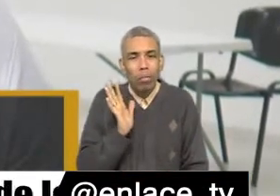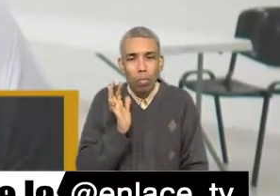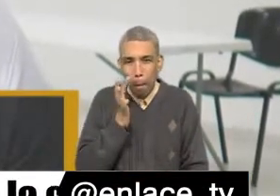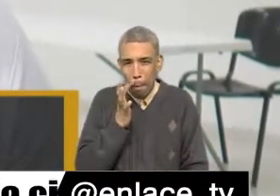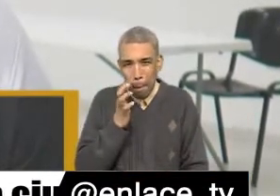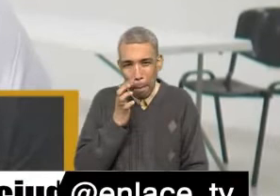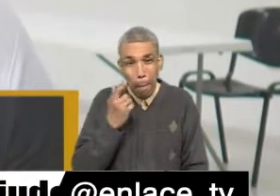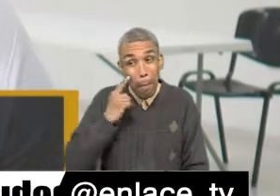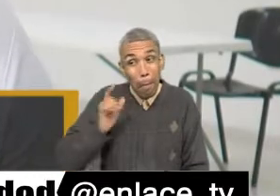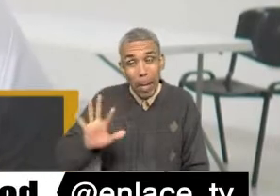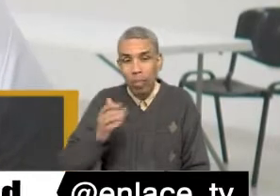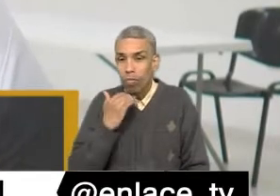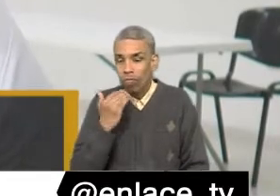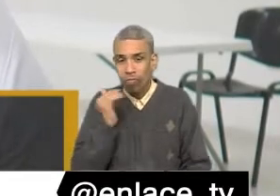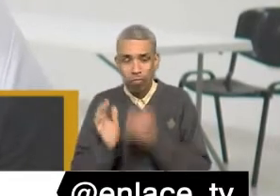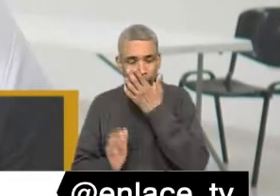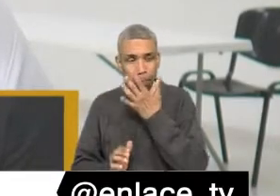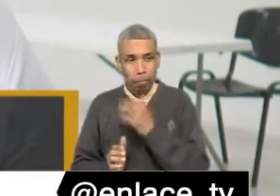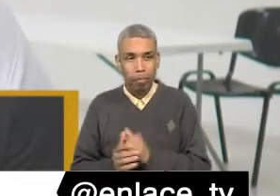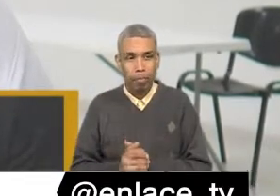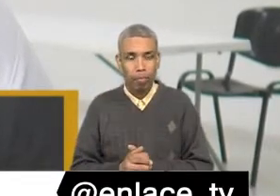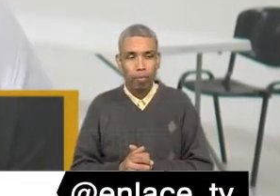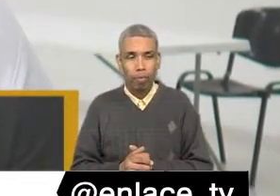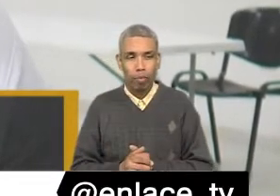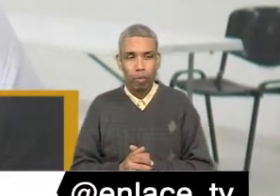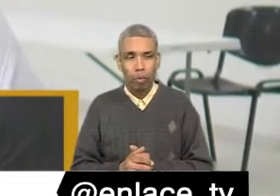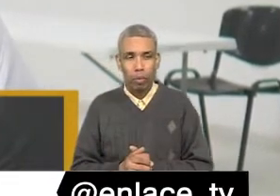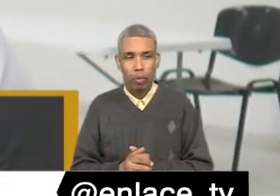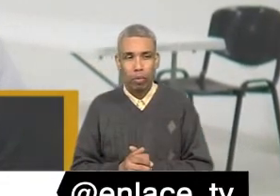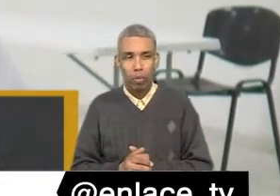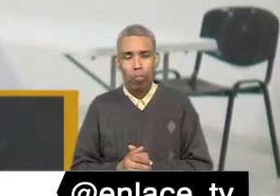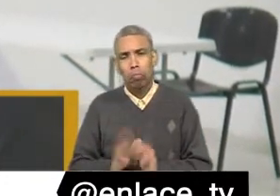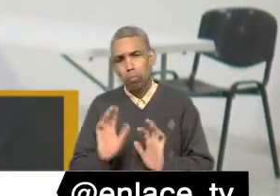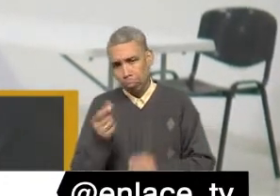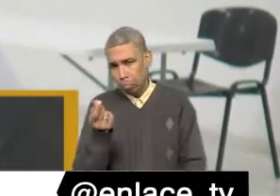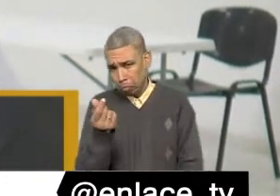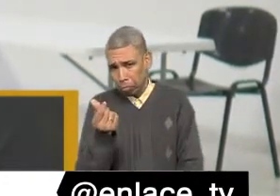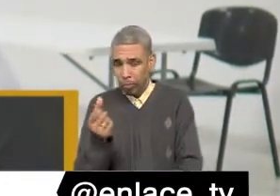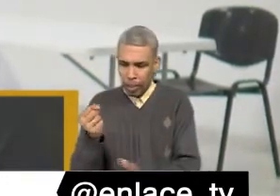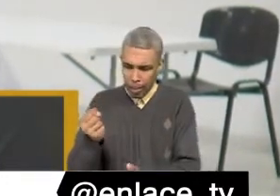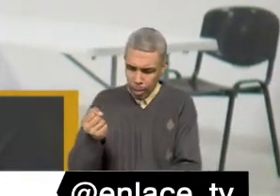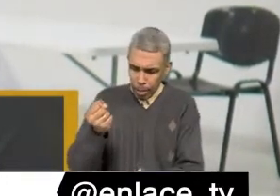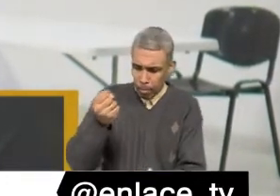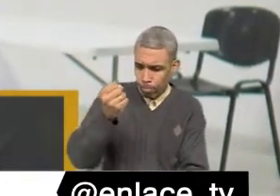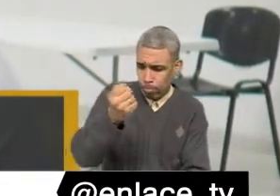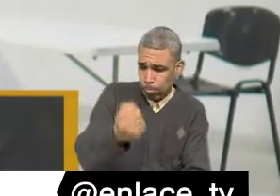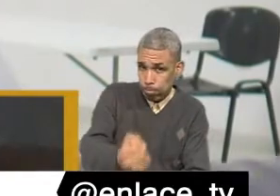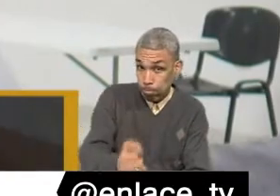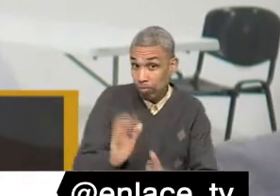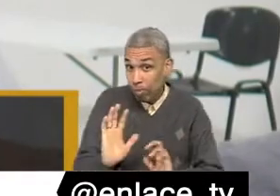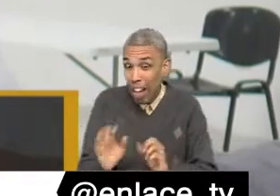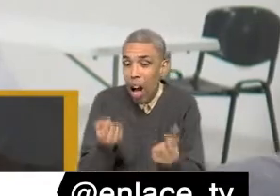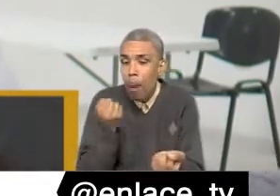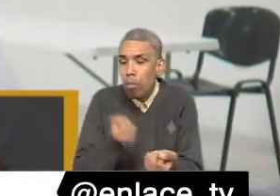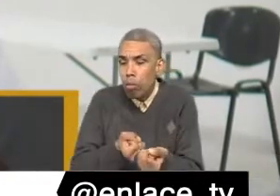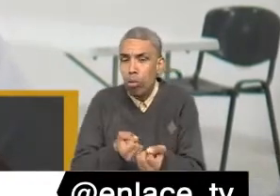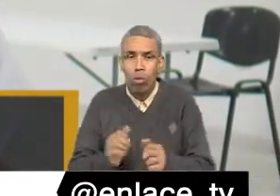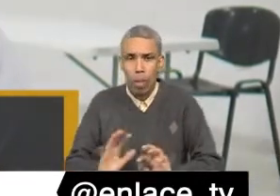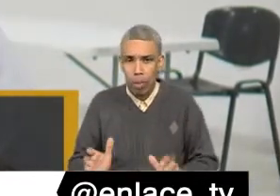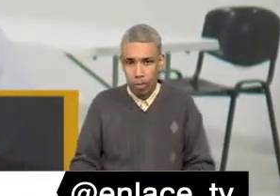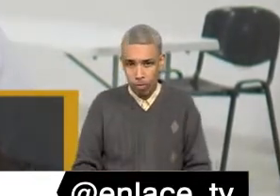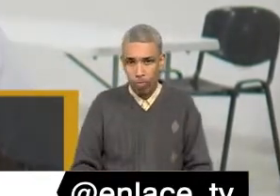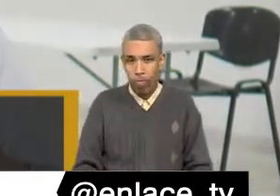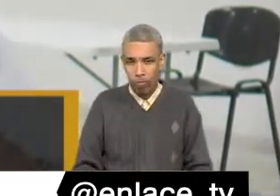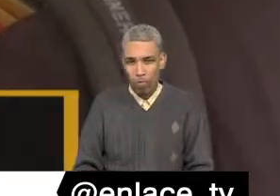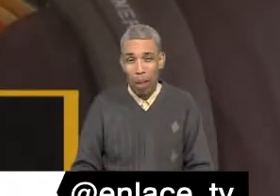administración municipal le dimos a ellos un aporte como municipio para que estas fiestas se realizaran. Tengo